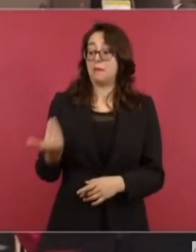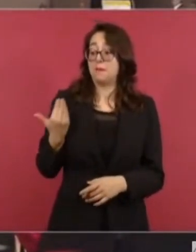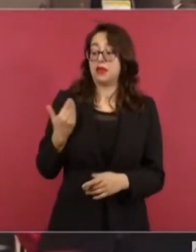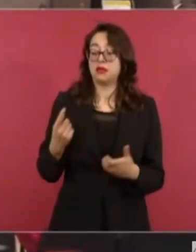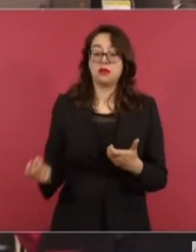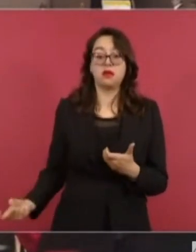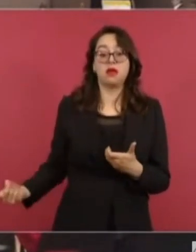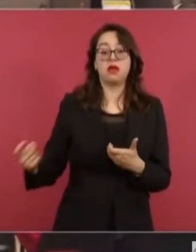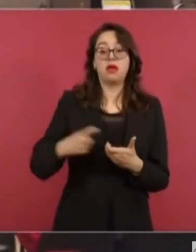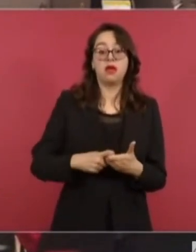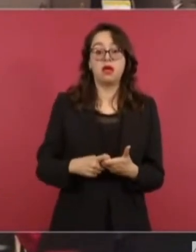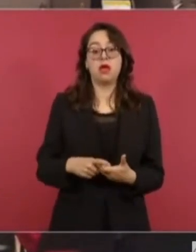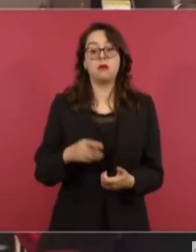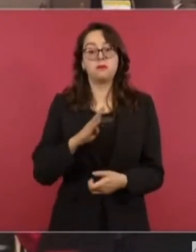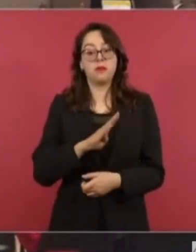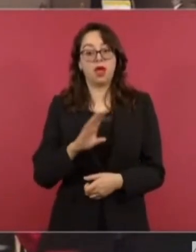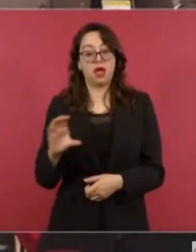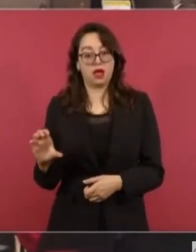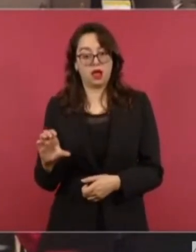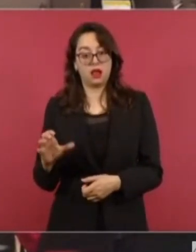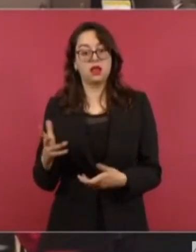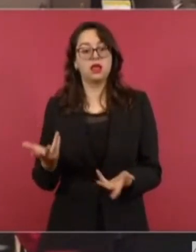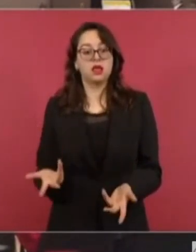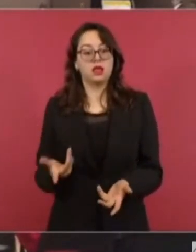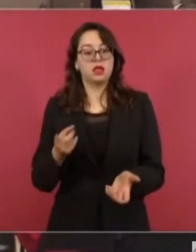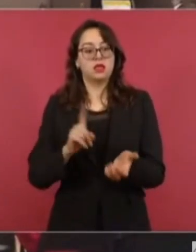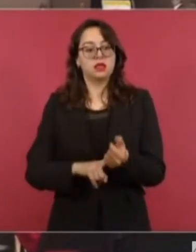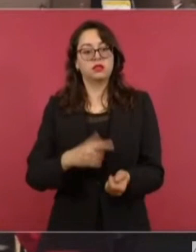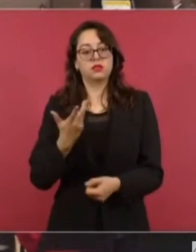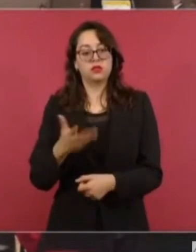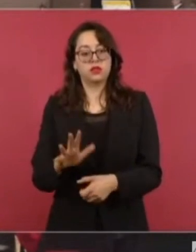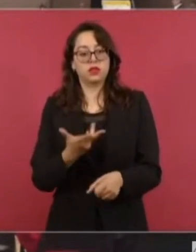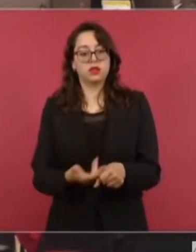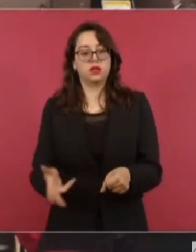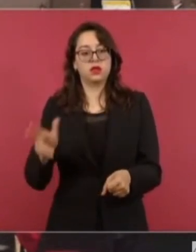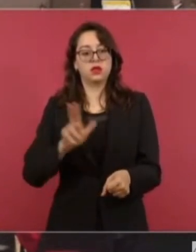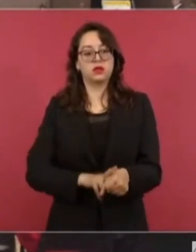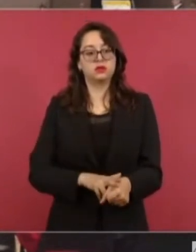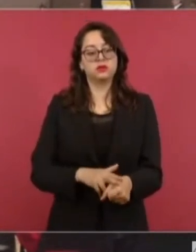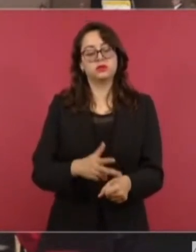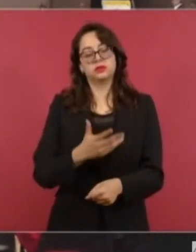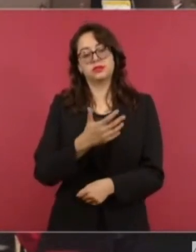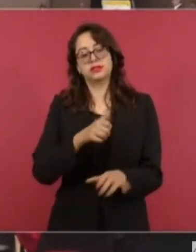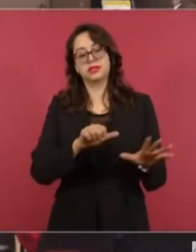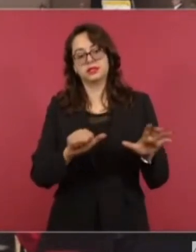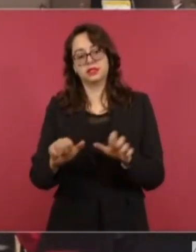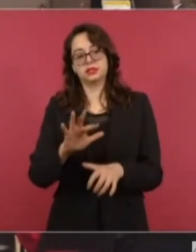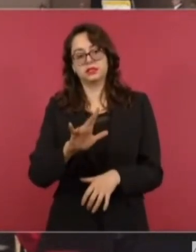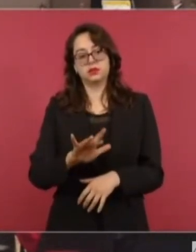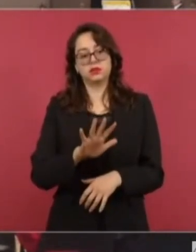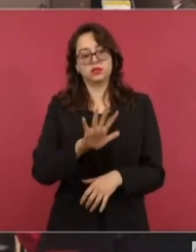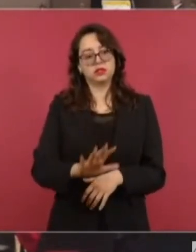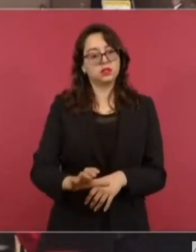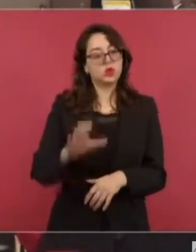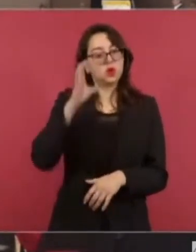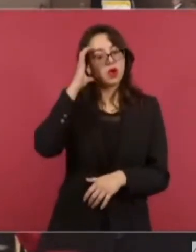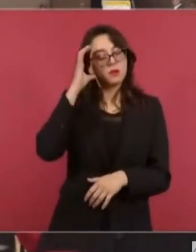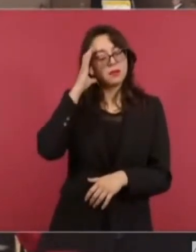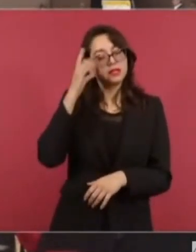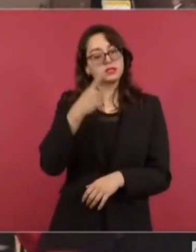cuenta con 10 hospitales, una capacidad hospitalaria de 655 camas y 193 centros de salud